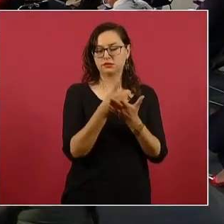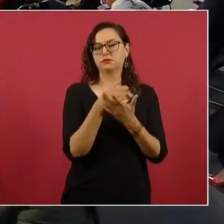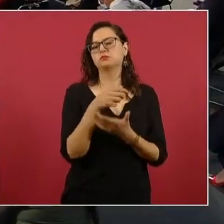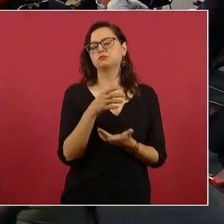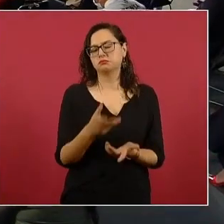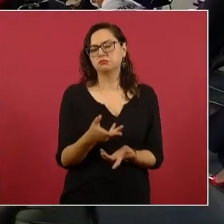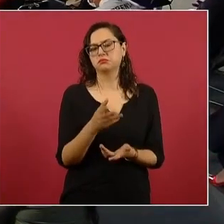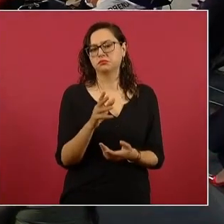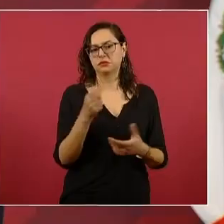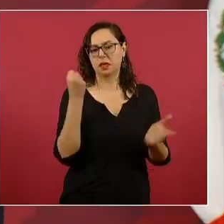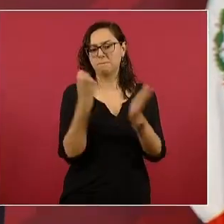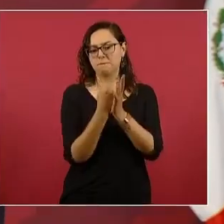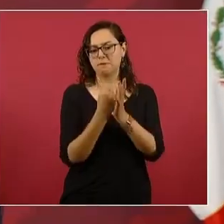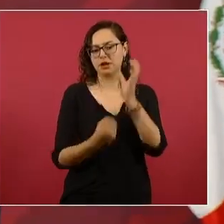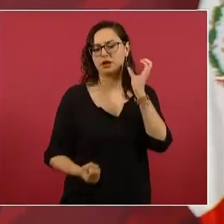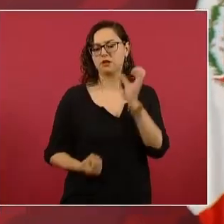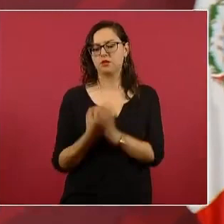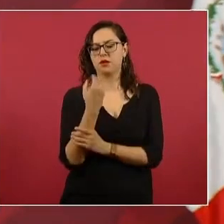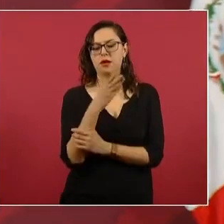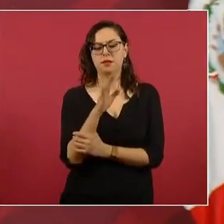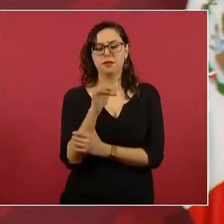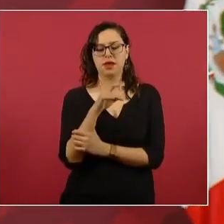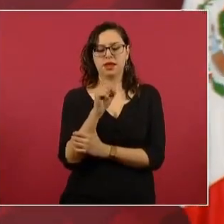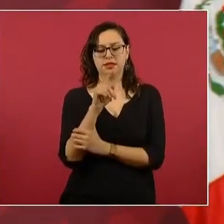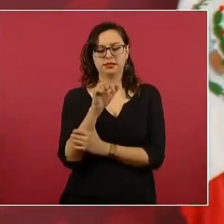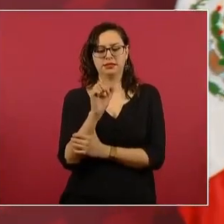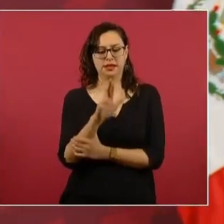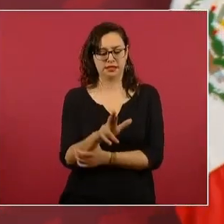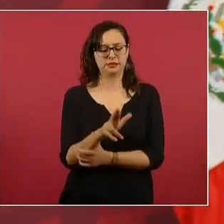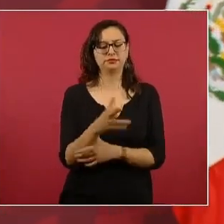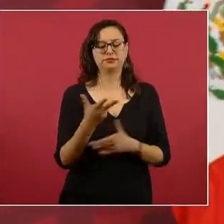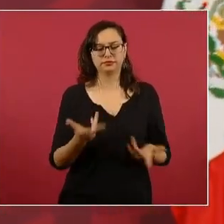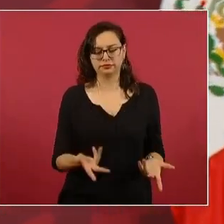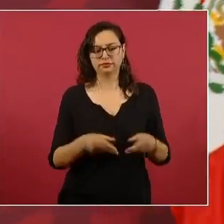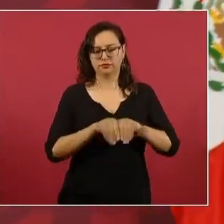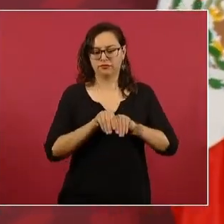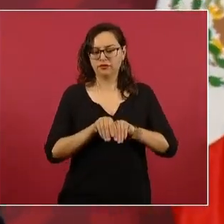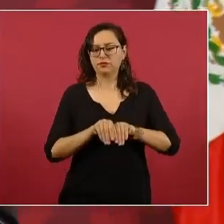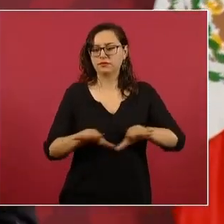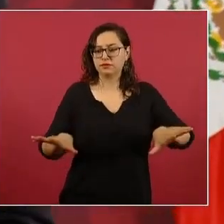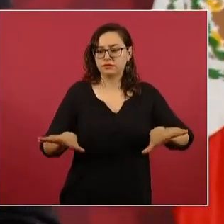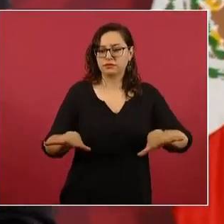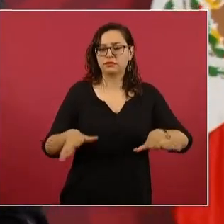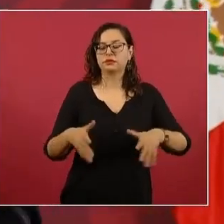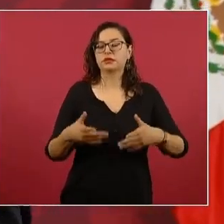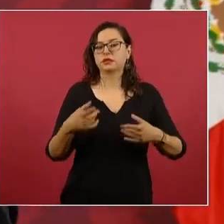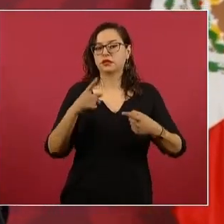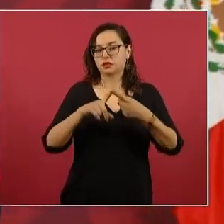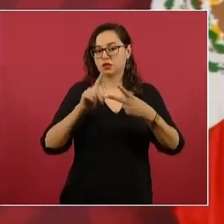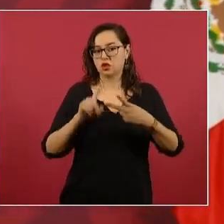porque había un descontrol, ¿se acuerdan ustedes? Y se tomaron 2 decisiones. Una,